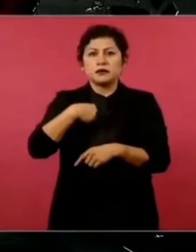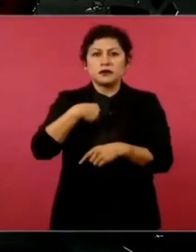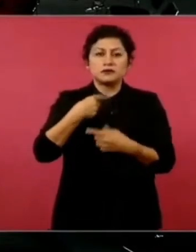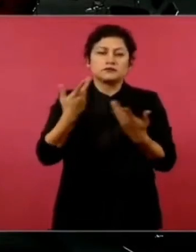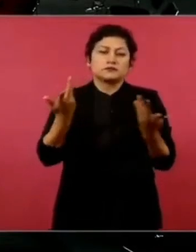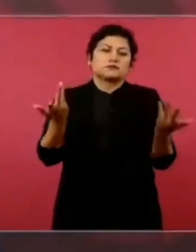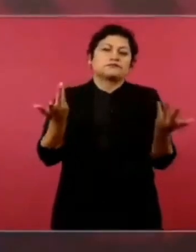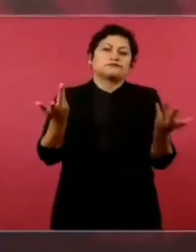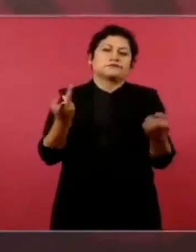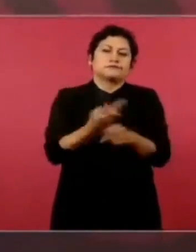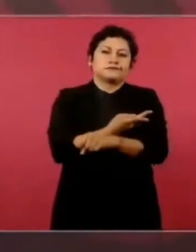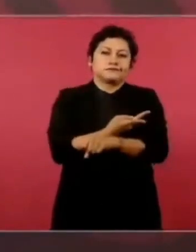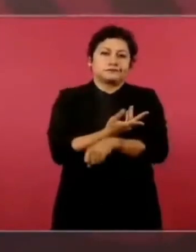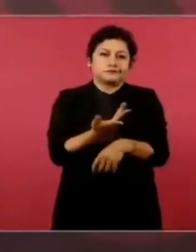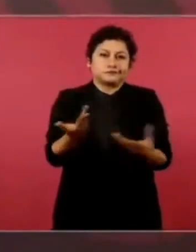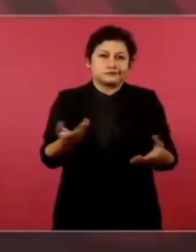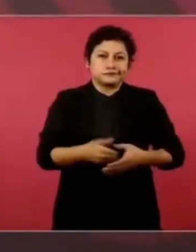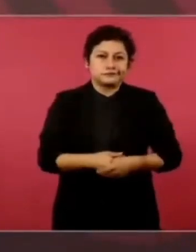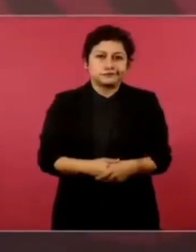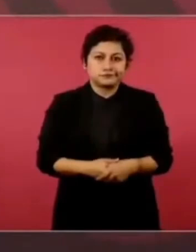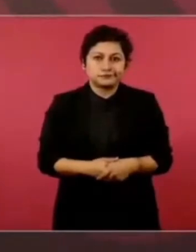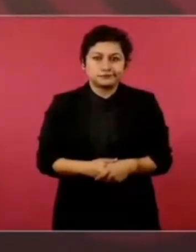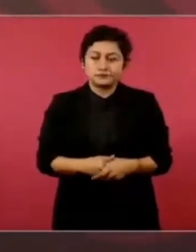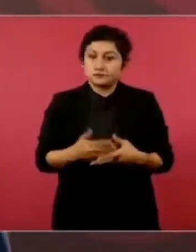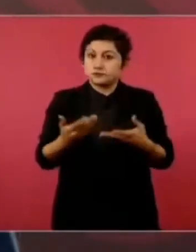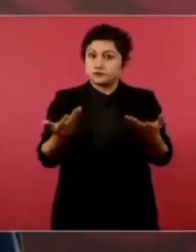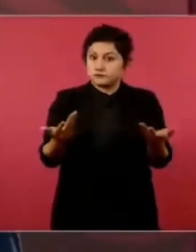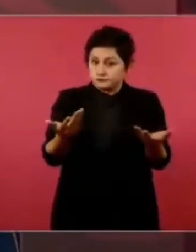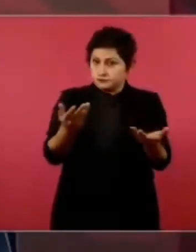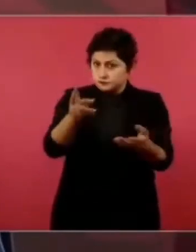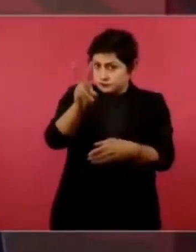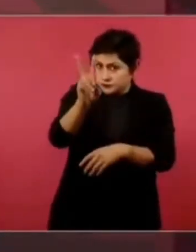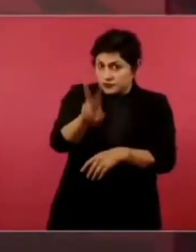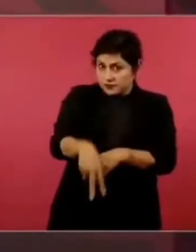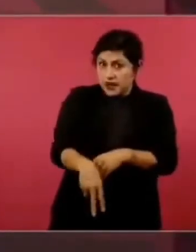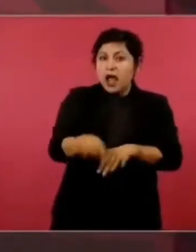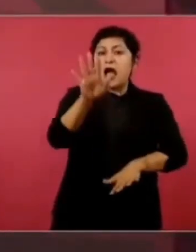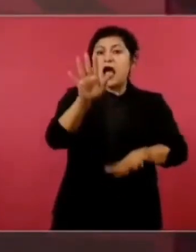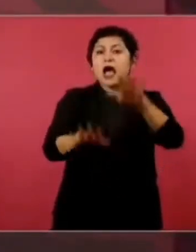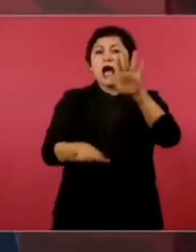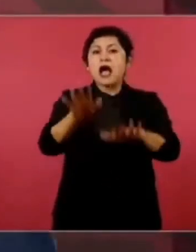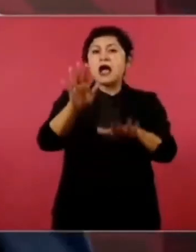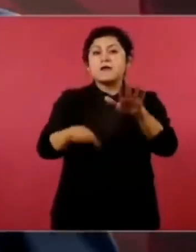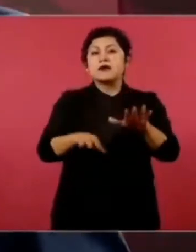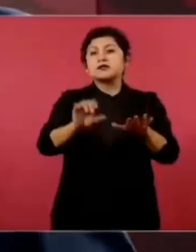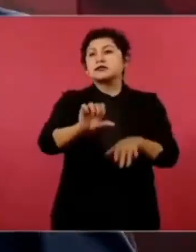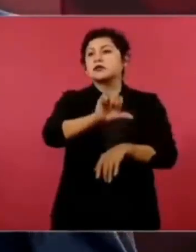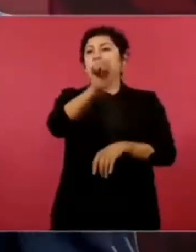que se llevan a los jueces a comer y